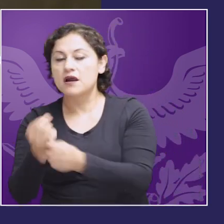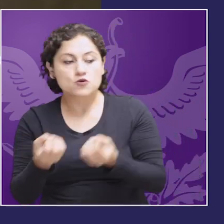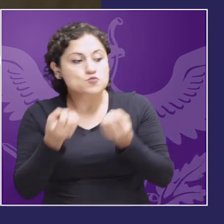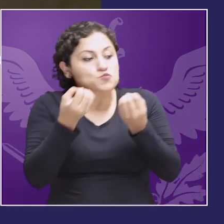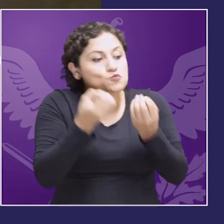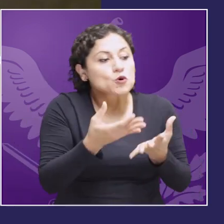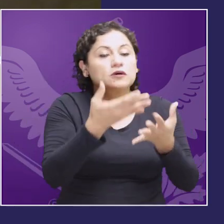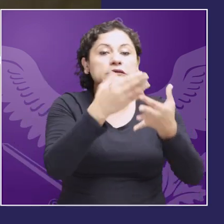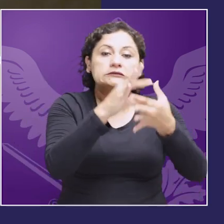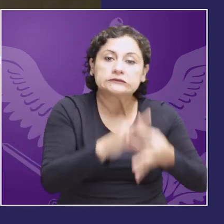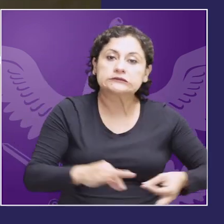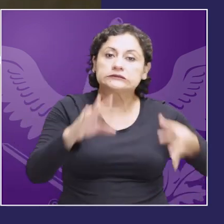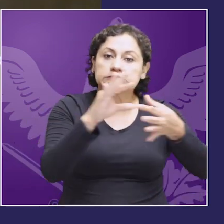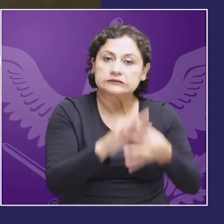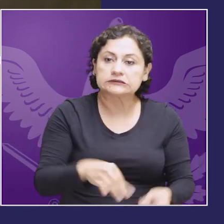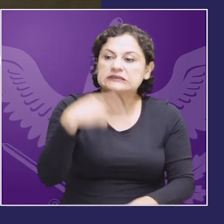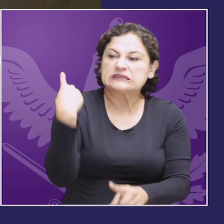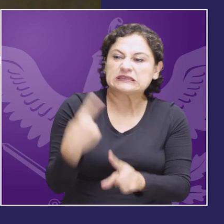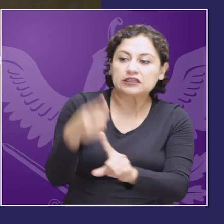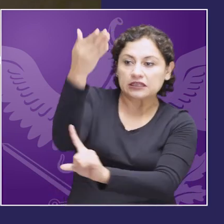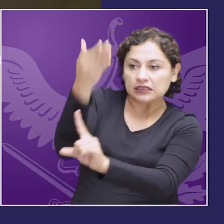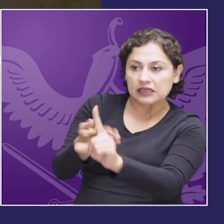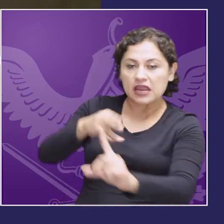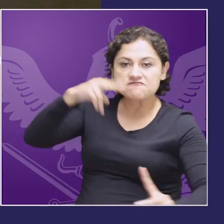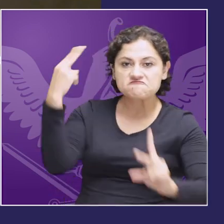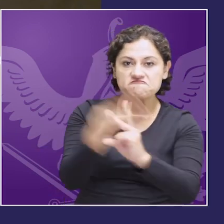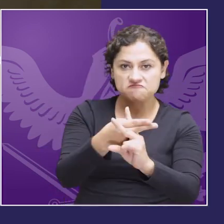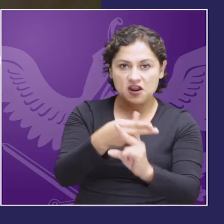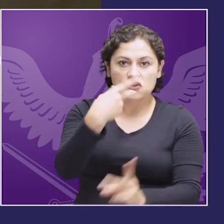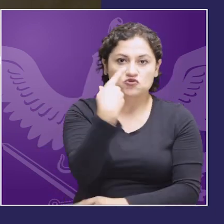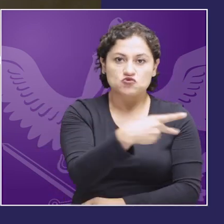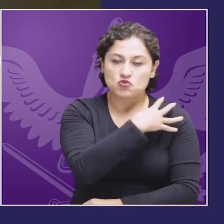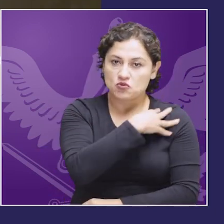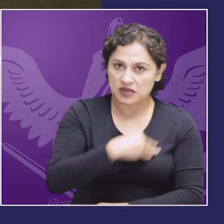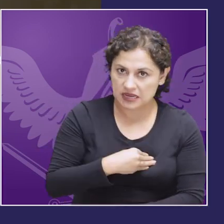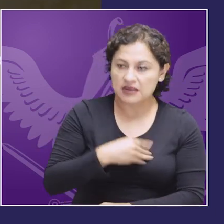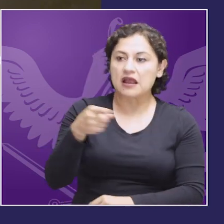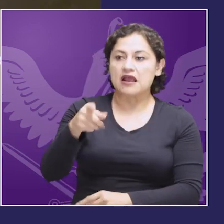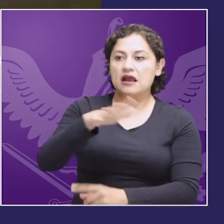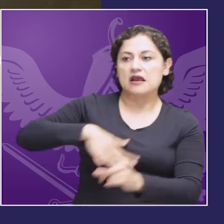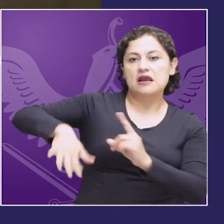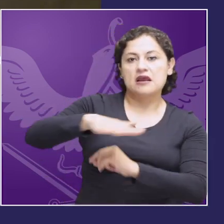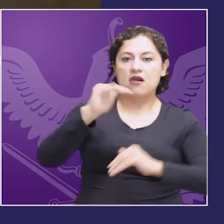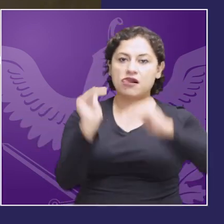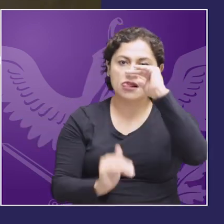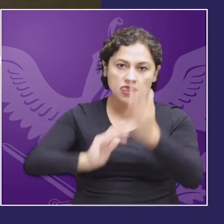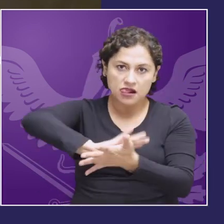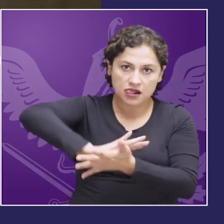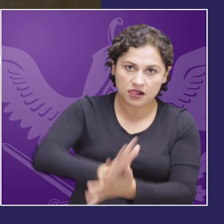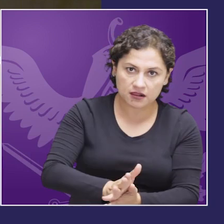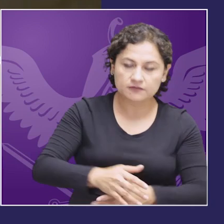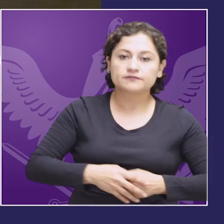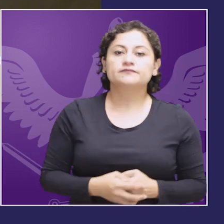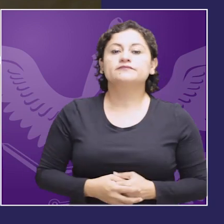derecho penal tiene una función aquí, es precisamente contarles a las familias la historia, que sepan la historia de cómo sus